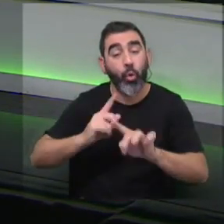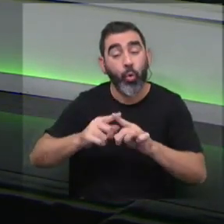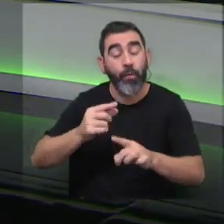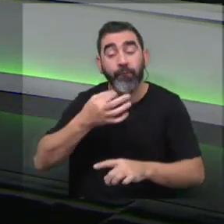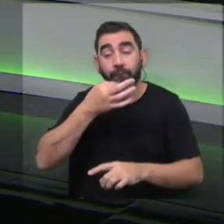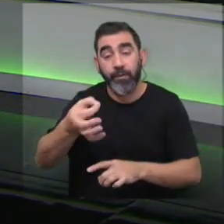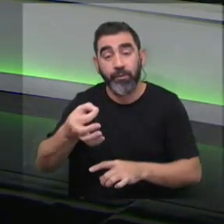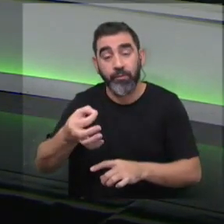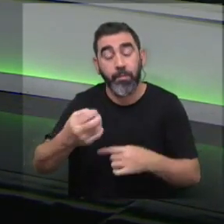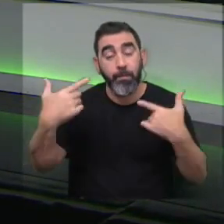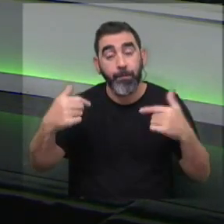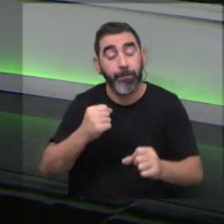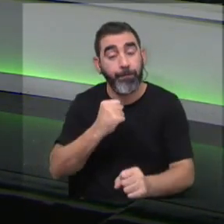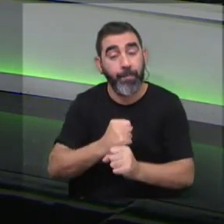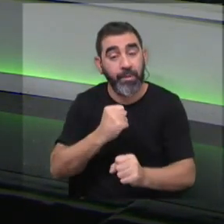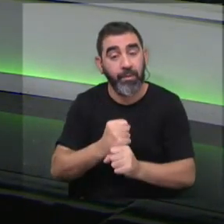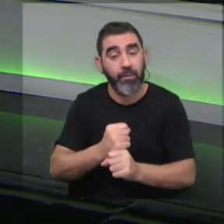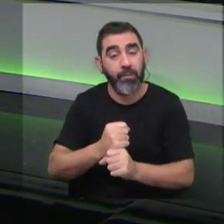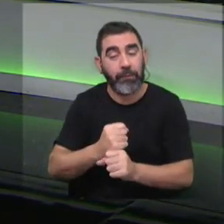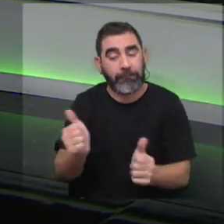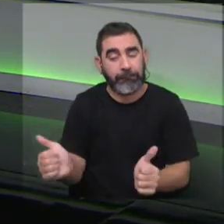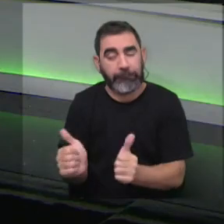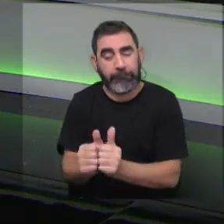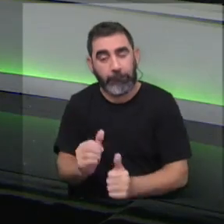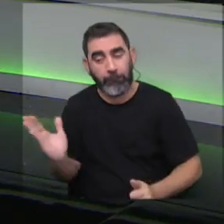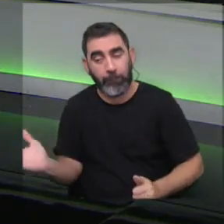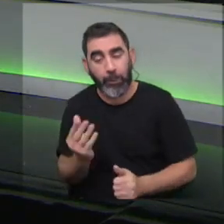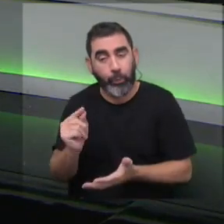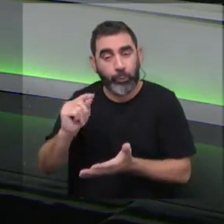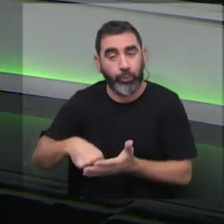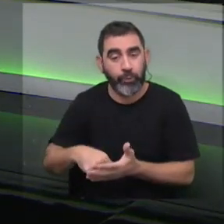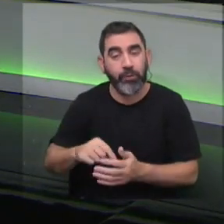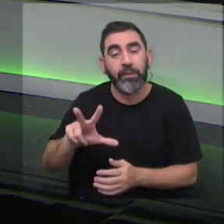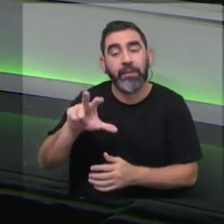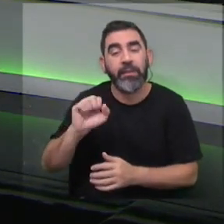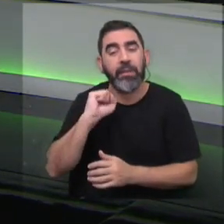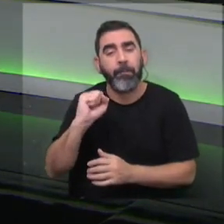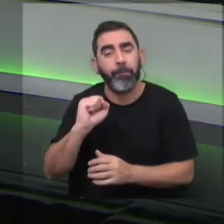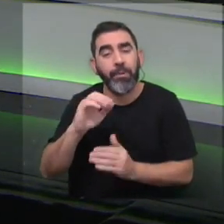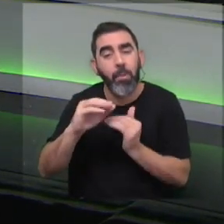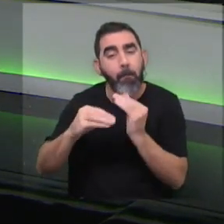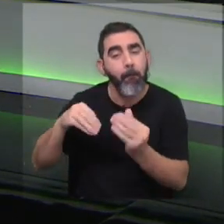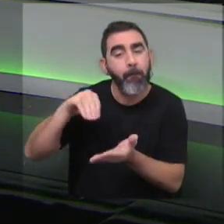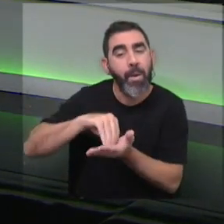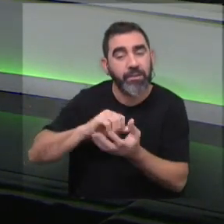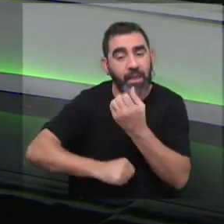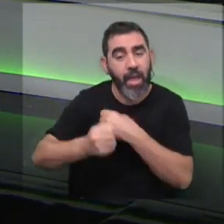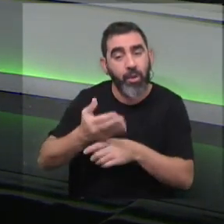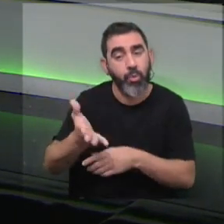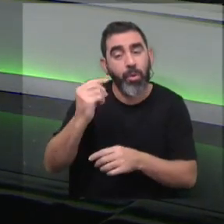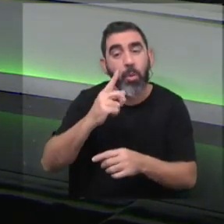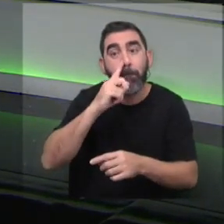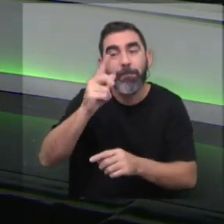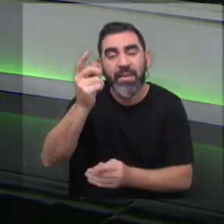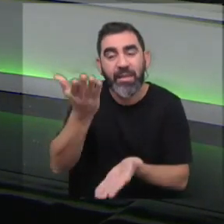salarios el Ministerio de trabajo trajo laudo junto a los productores nada más que 30 pesos más que el año pasado por cada